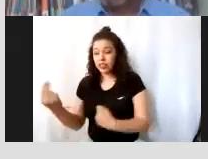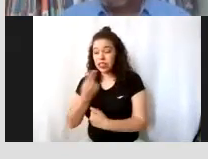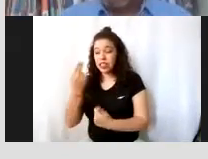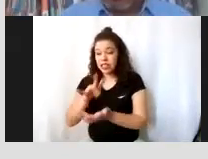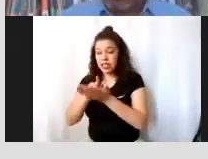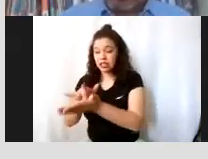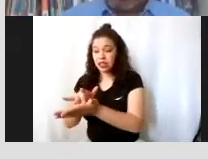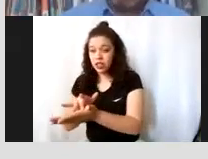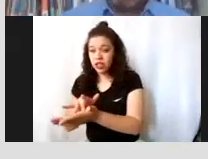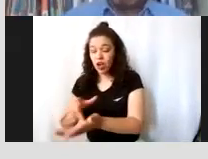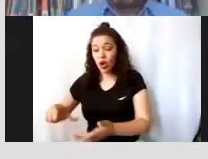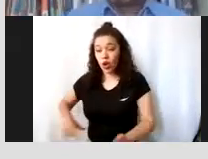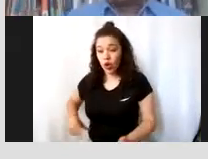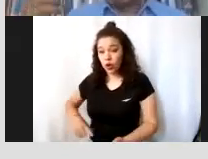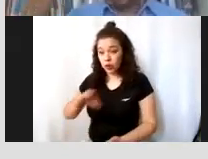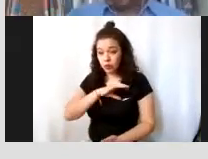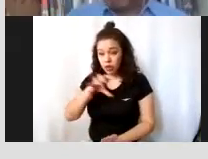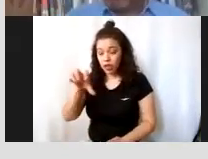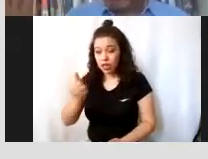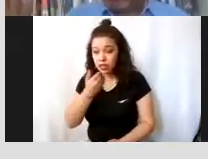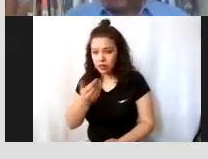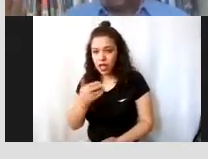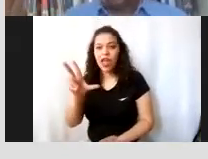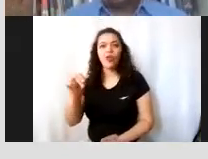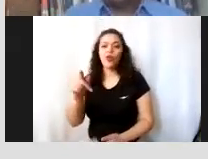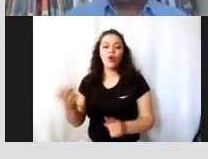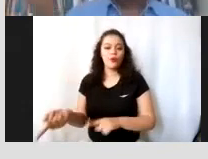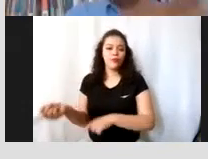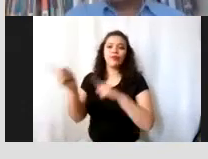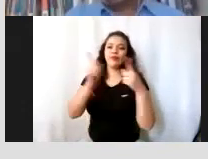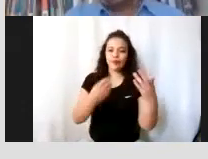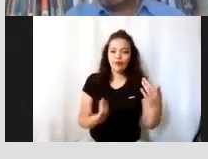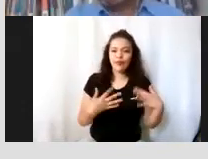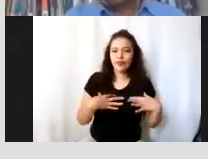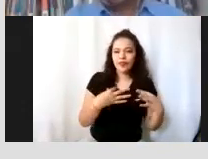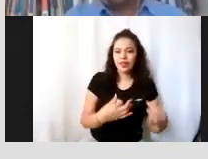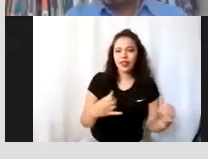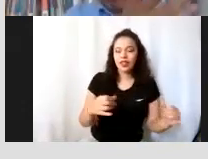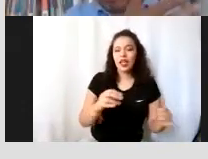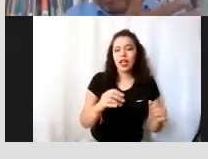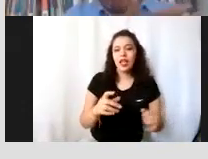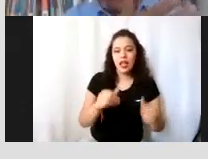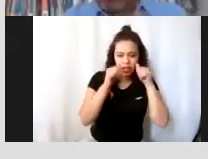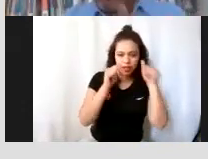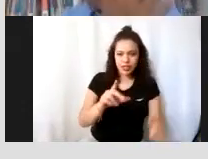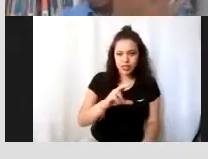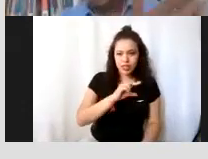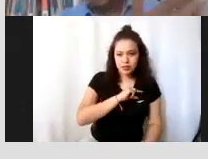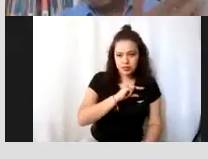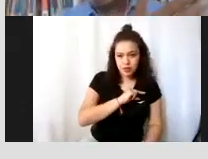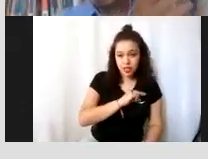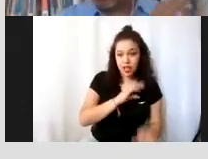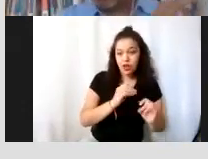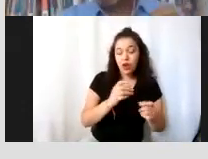asistencia. Entonces existe la asistencia pública y la asistencia privada. Las IAPs son